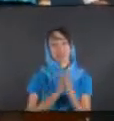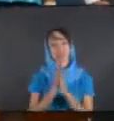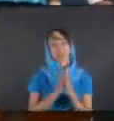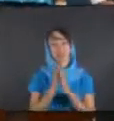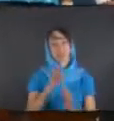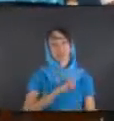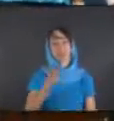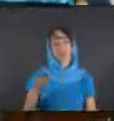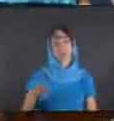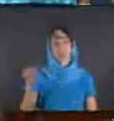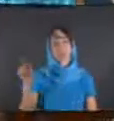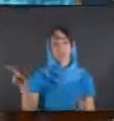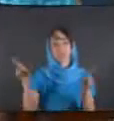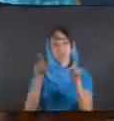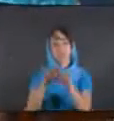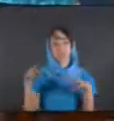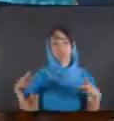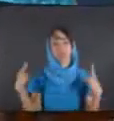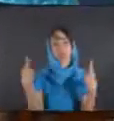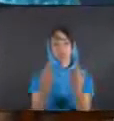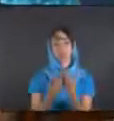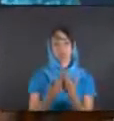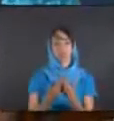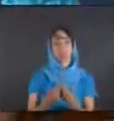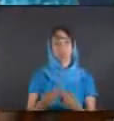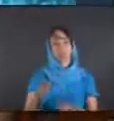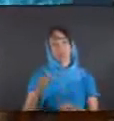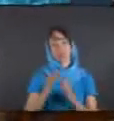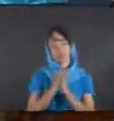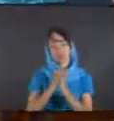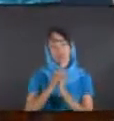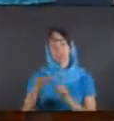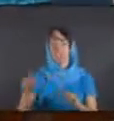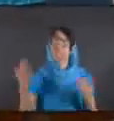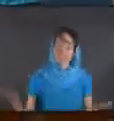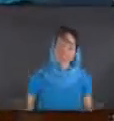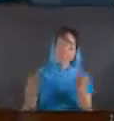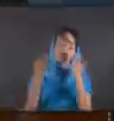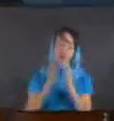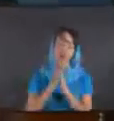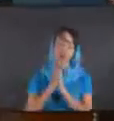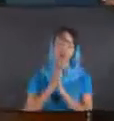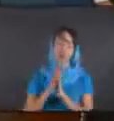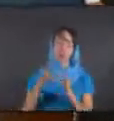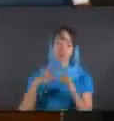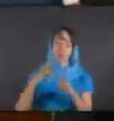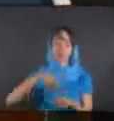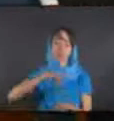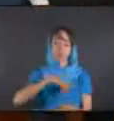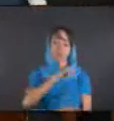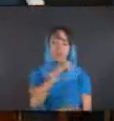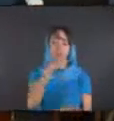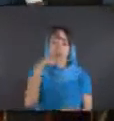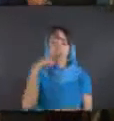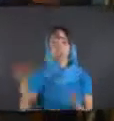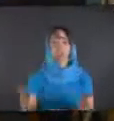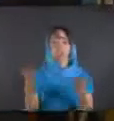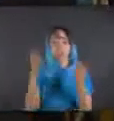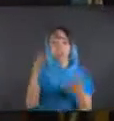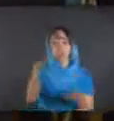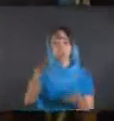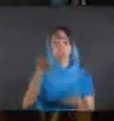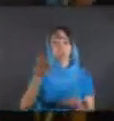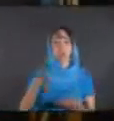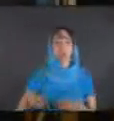pasado, pero también creo que como iglesia estamos pasando una situación que amerita que todos juntos nos pongamos de